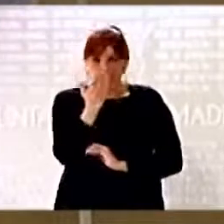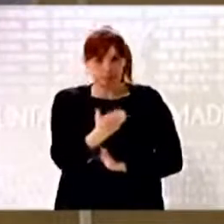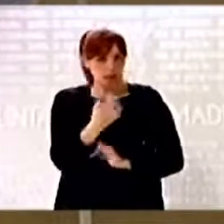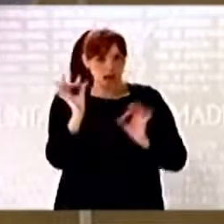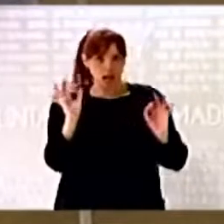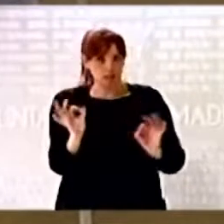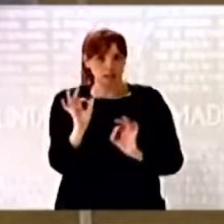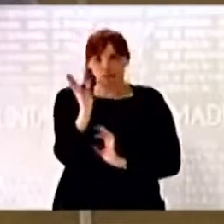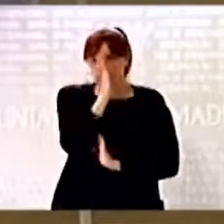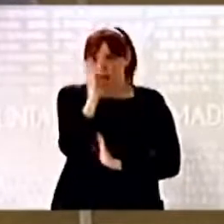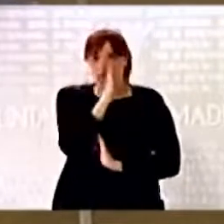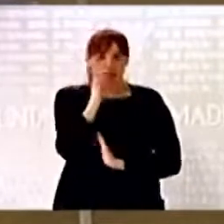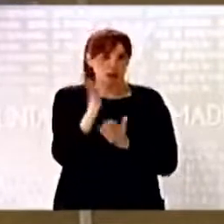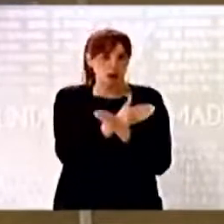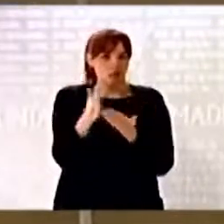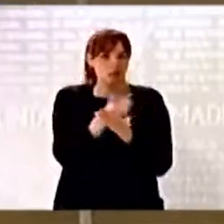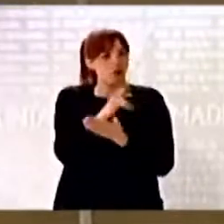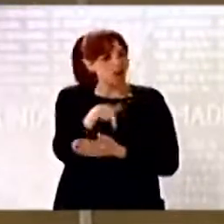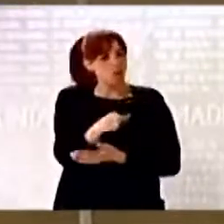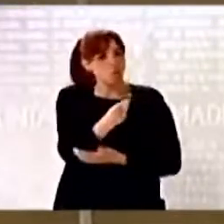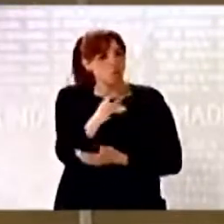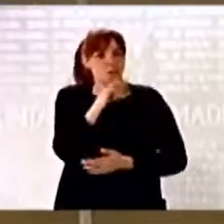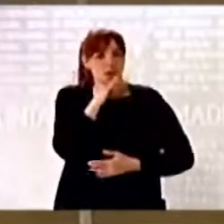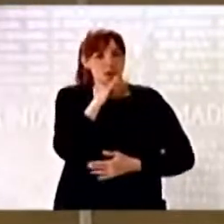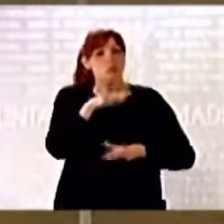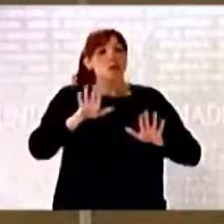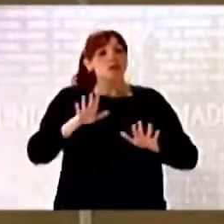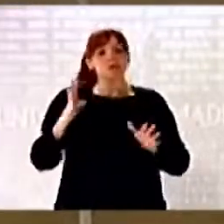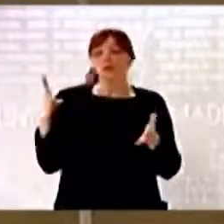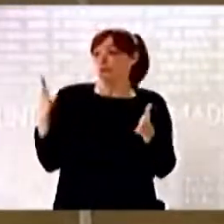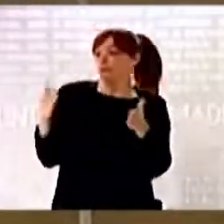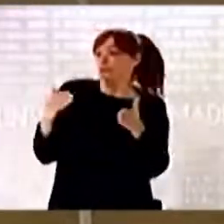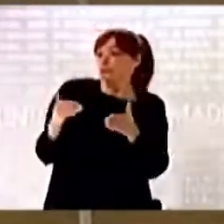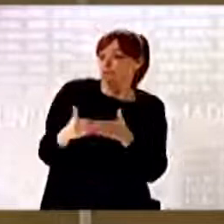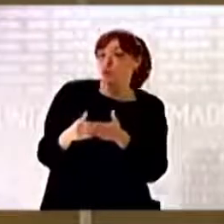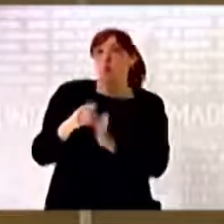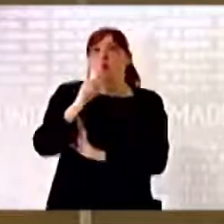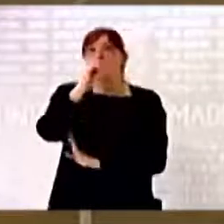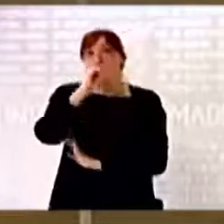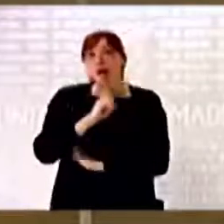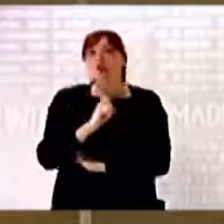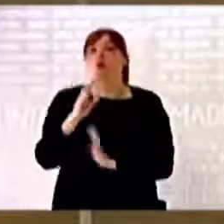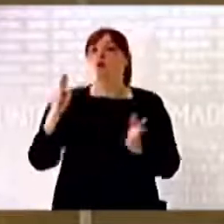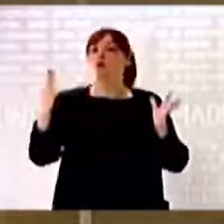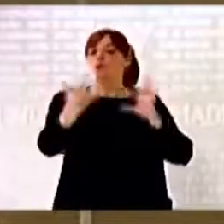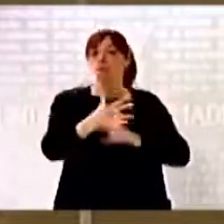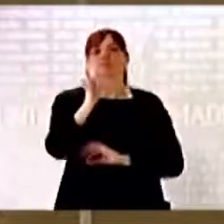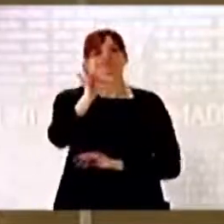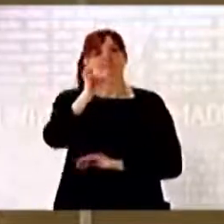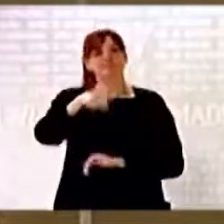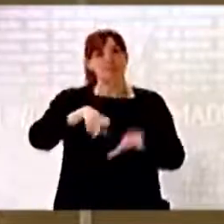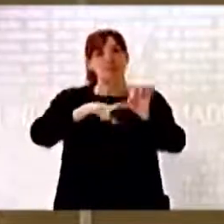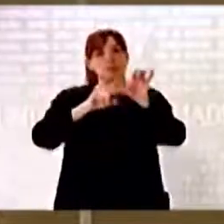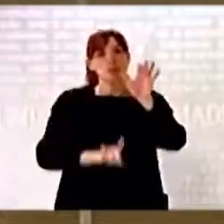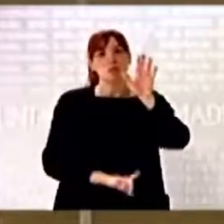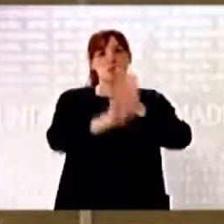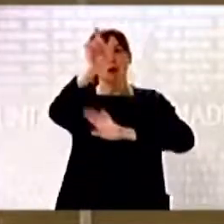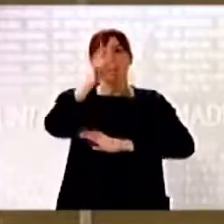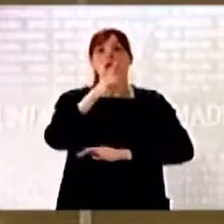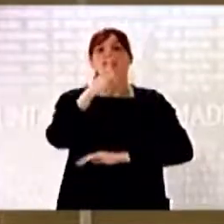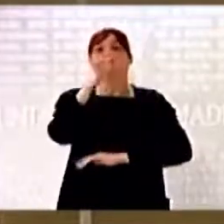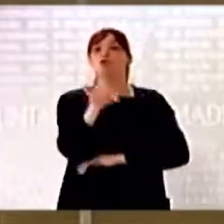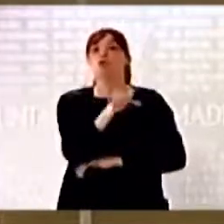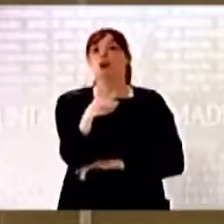y no nos vamos a esconder, la evolución en el último año está siendo positiva en Extremadura, con